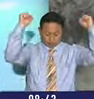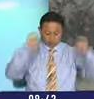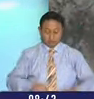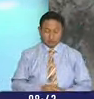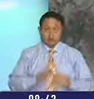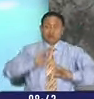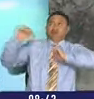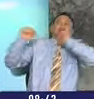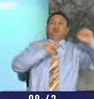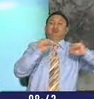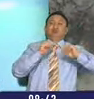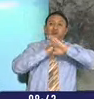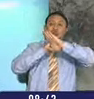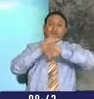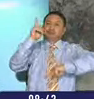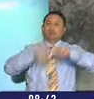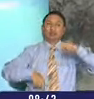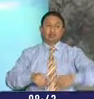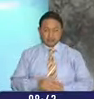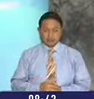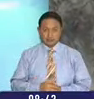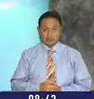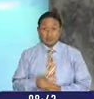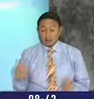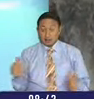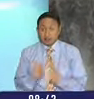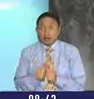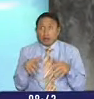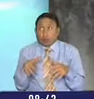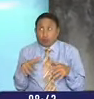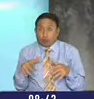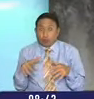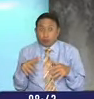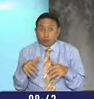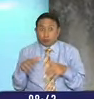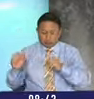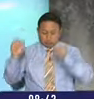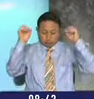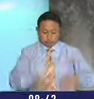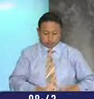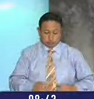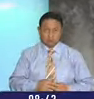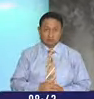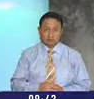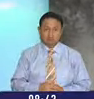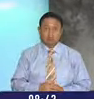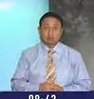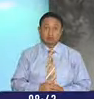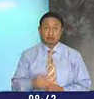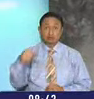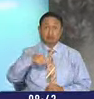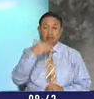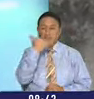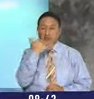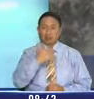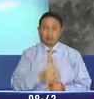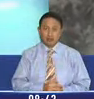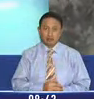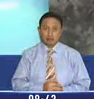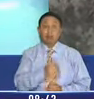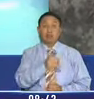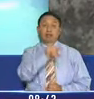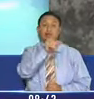se resiste, pero no puede defenderse. Hay un cachorro asustado al que también introdujeron al tanque de agua. Y en medio de risas, el